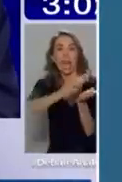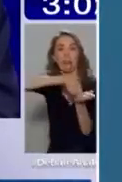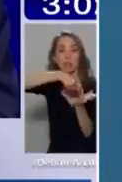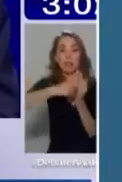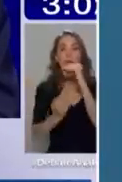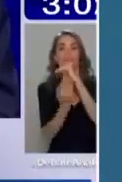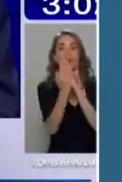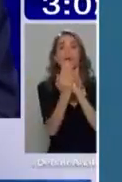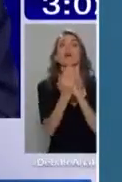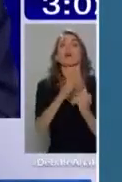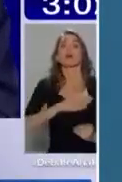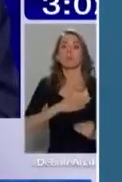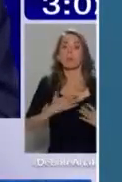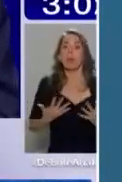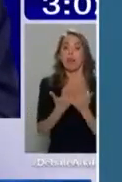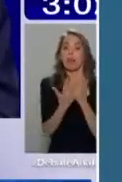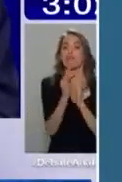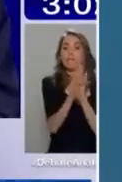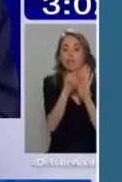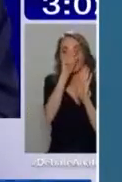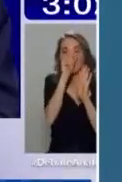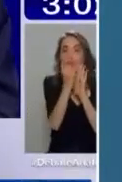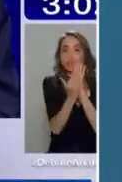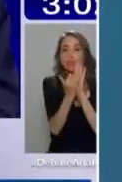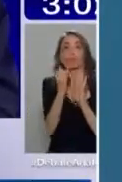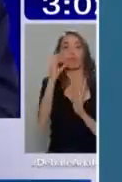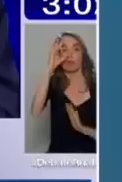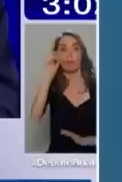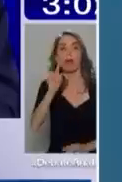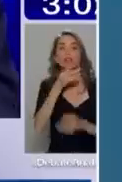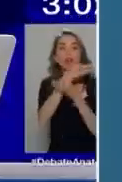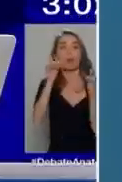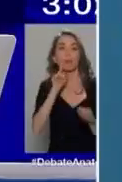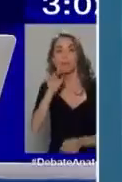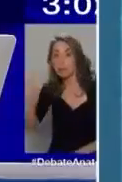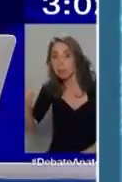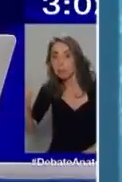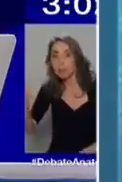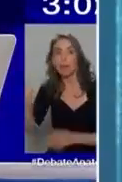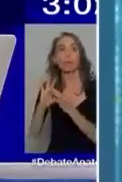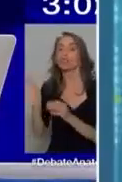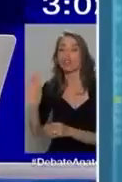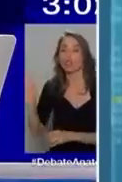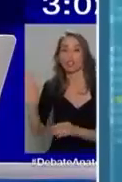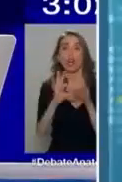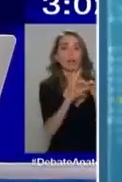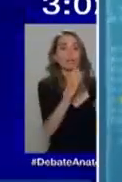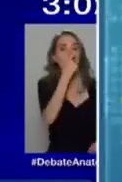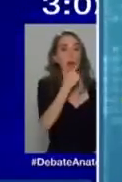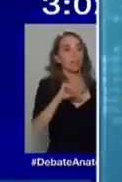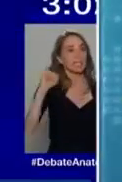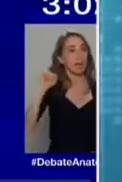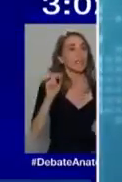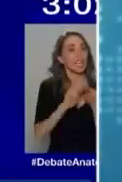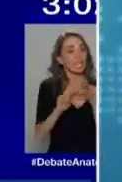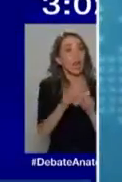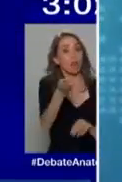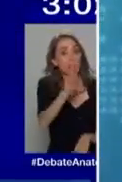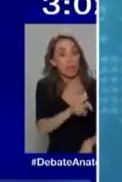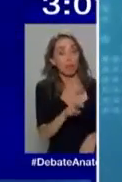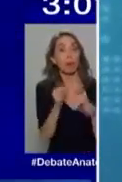Allende, y eso de alguna manera muestra su consistencia con respecto a la